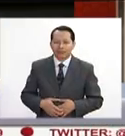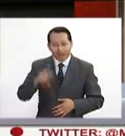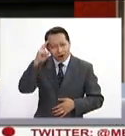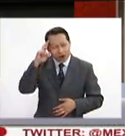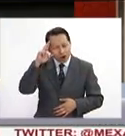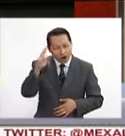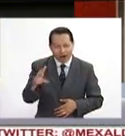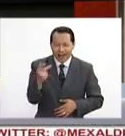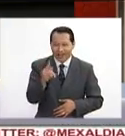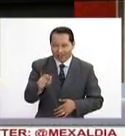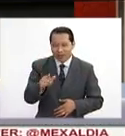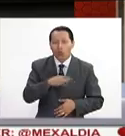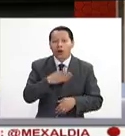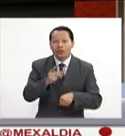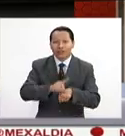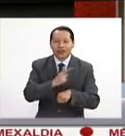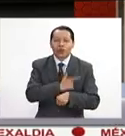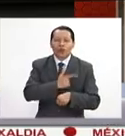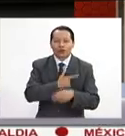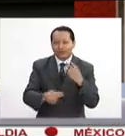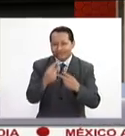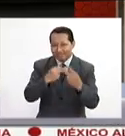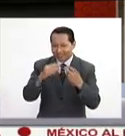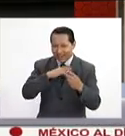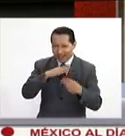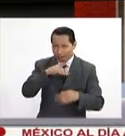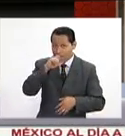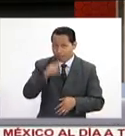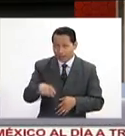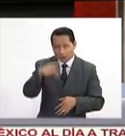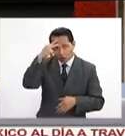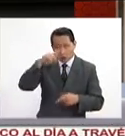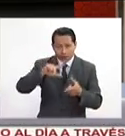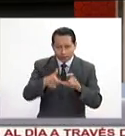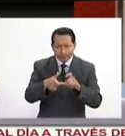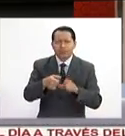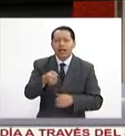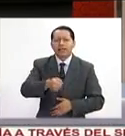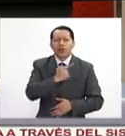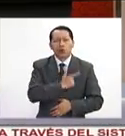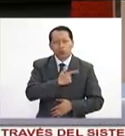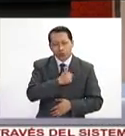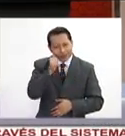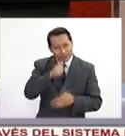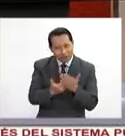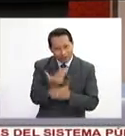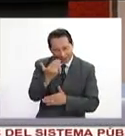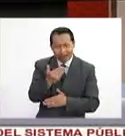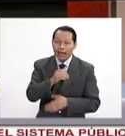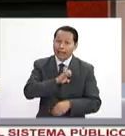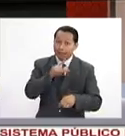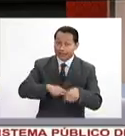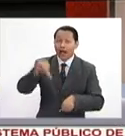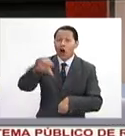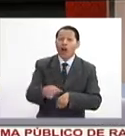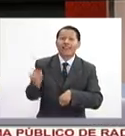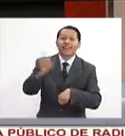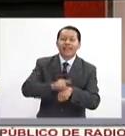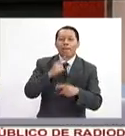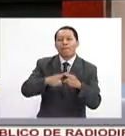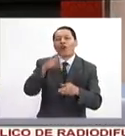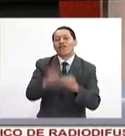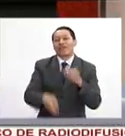Hola, ¿qué tal? Muy buenos días. Qué gusto que nos acompañen en una edición más de México al Día. Saludo con gusto como cada mañana y especialmente hoy, que por